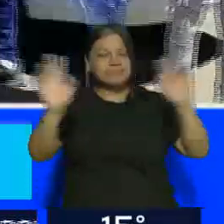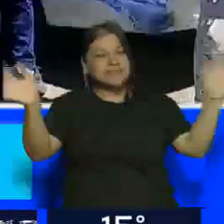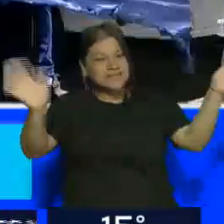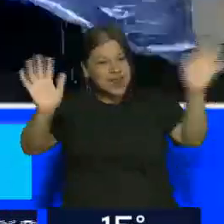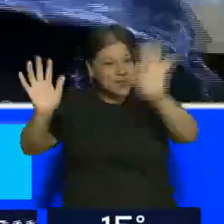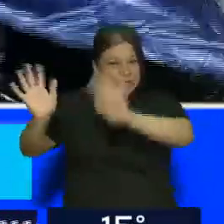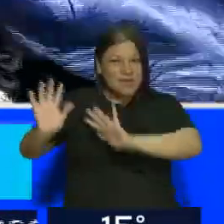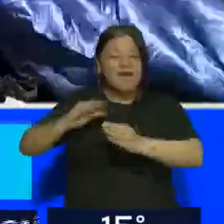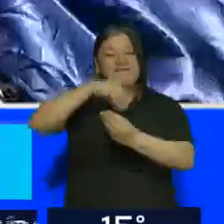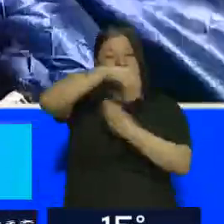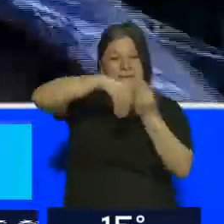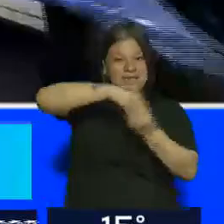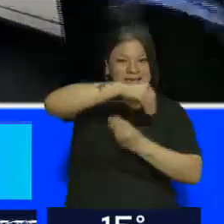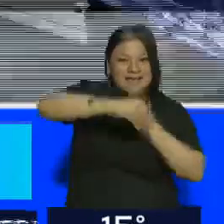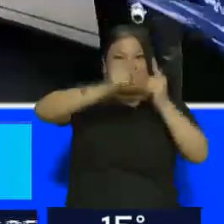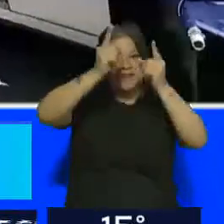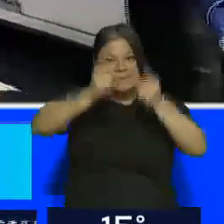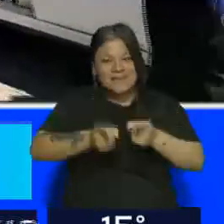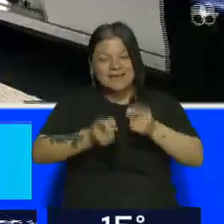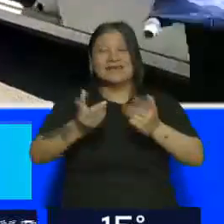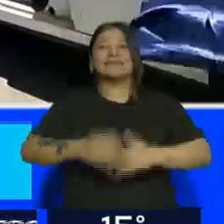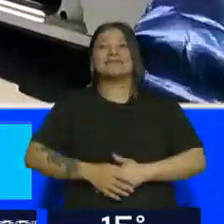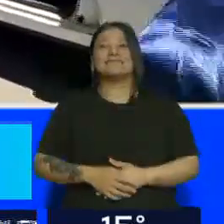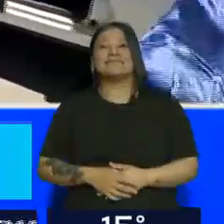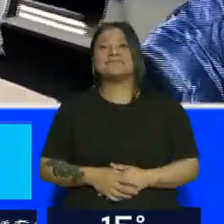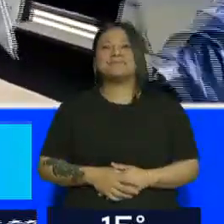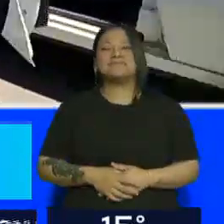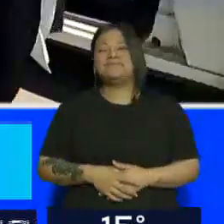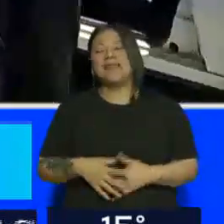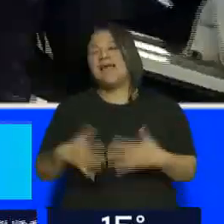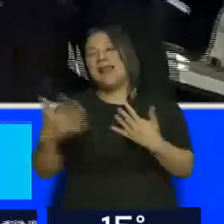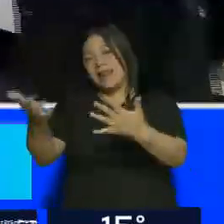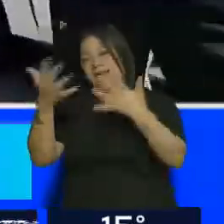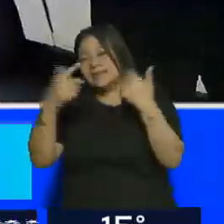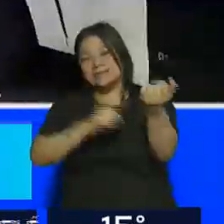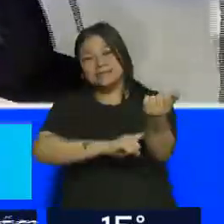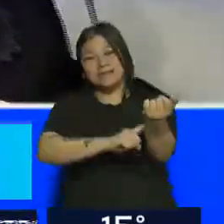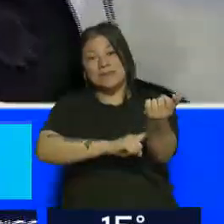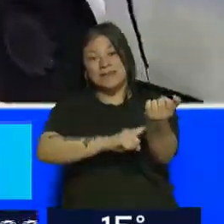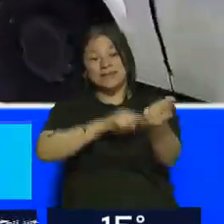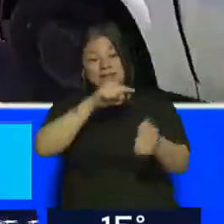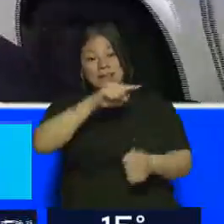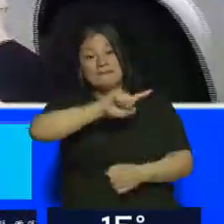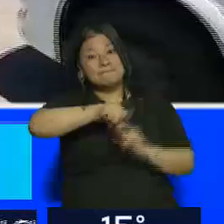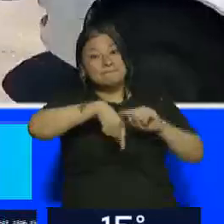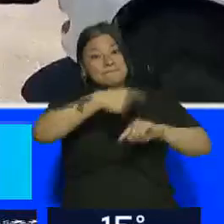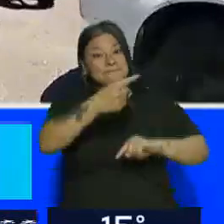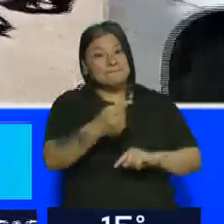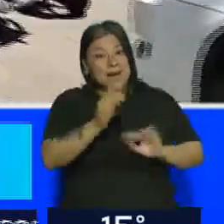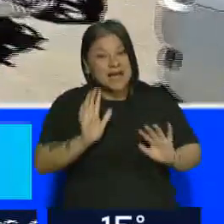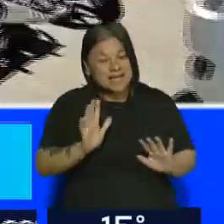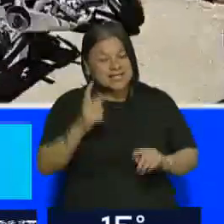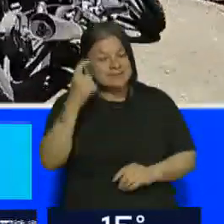saludando, las familias, por ejemplo, de este Independiente, que mañana quizás tenga que ya